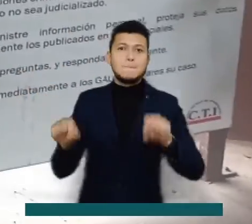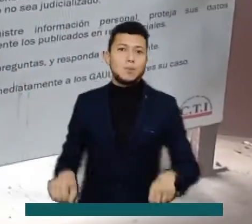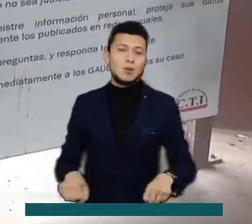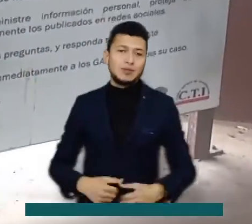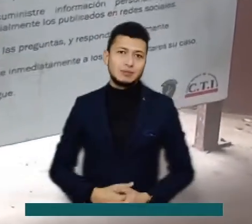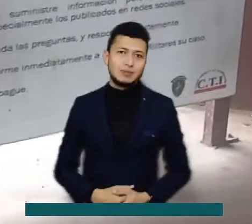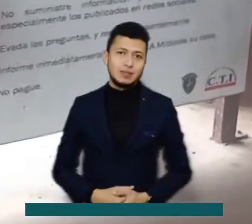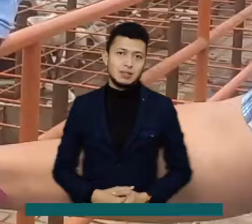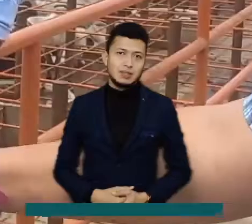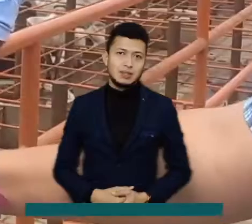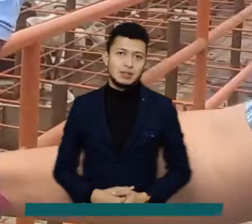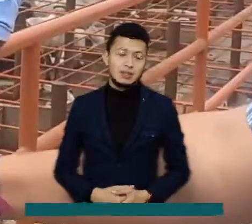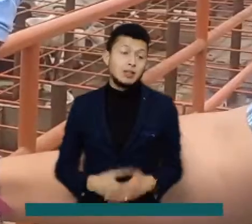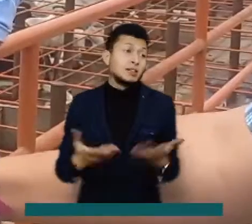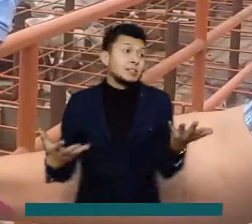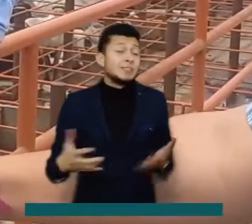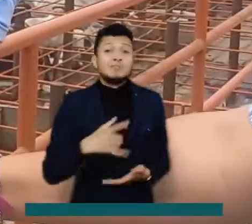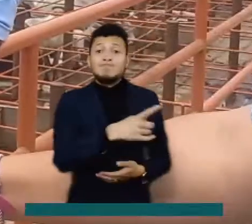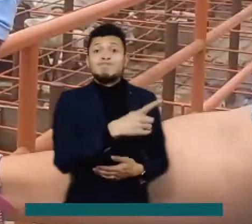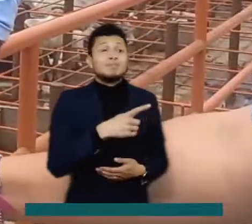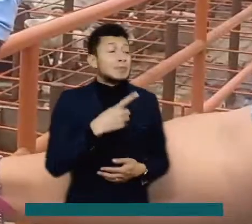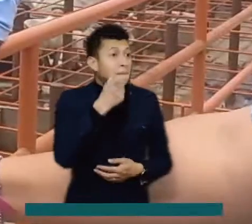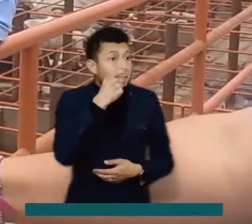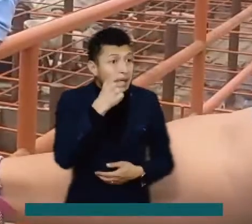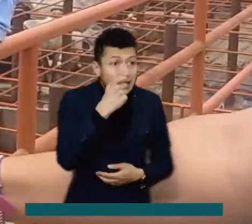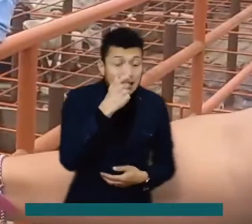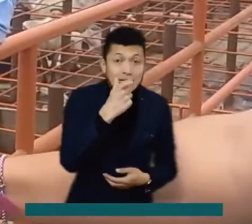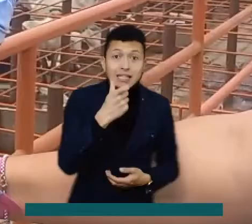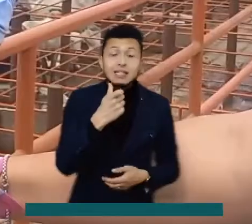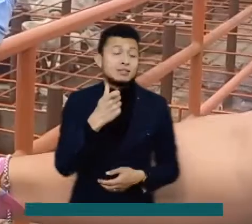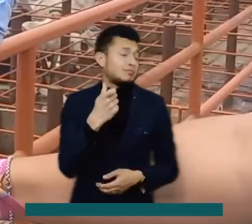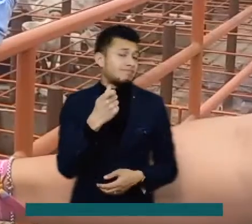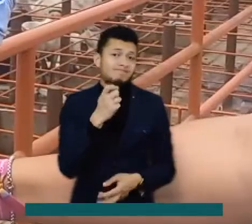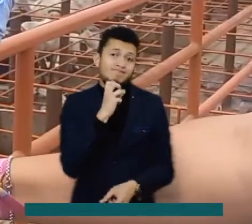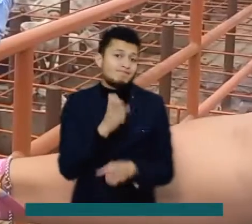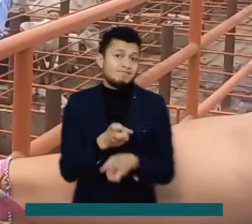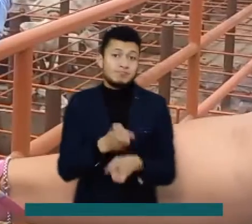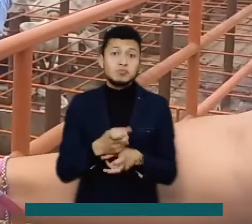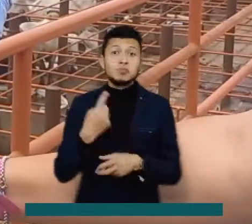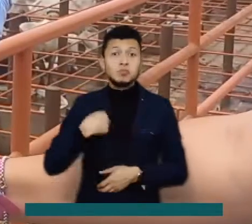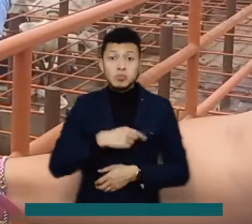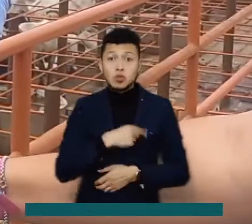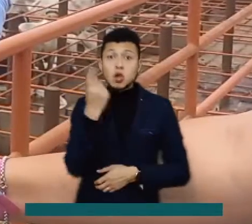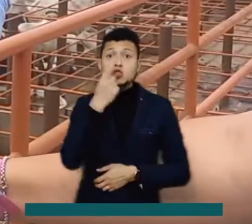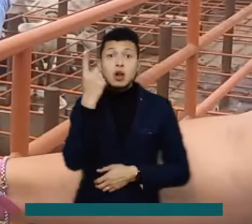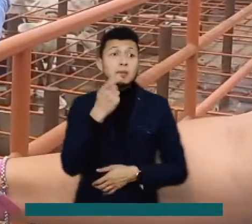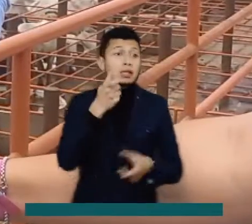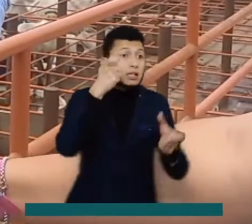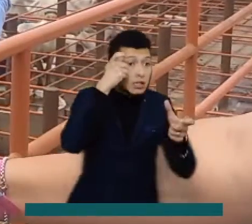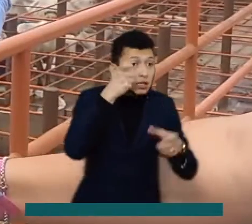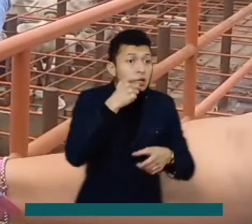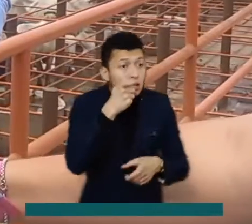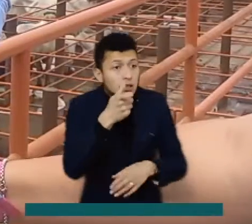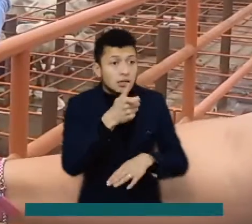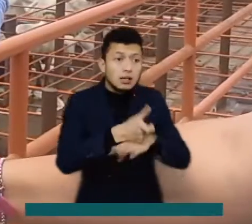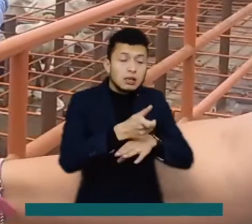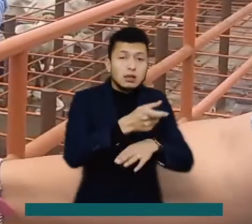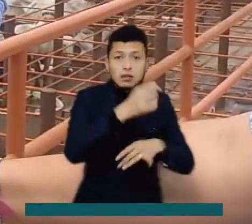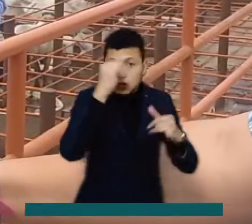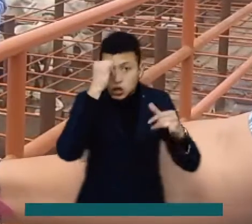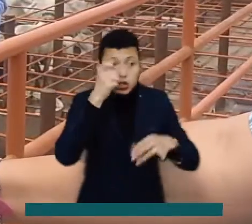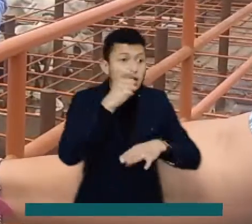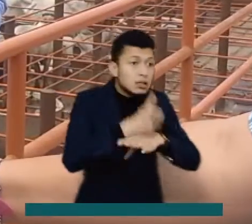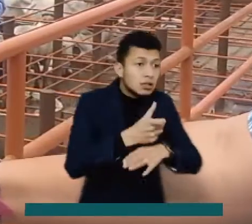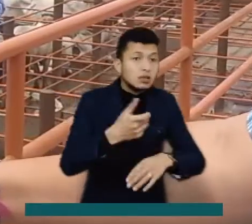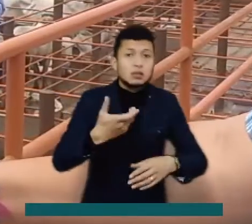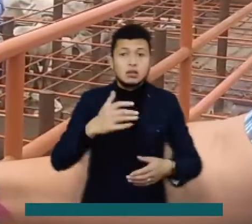estas investigaciones. Pues hermano, eso es de todas maneras estar uno muy pendiente, pero no vale, porque uno no solamente puede estar tras de la vaca, tras del